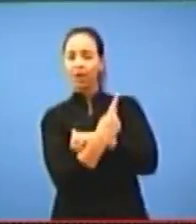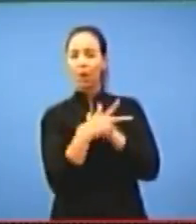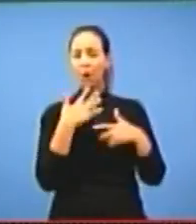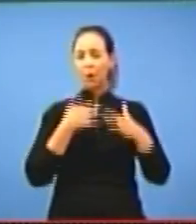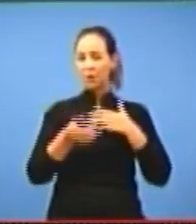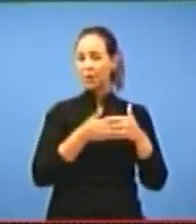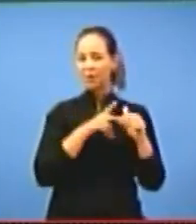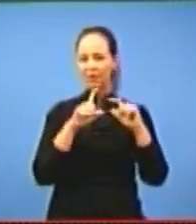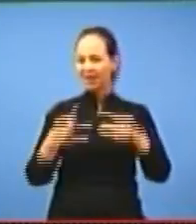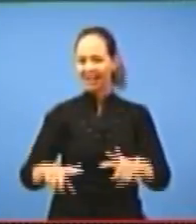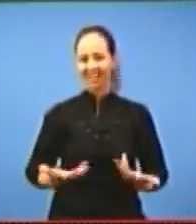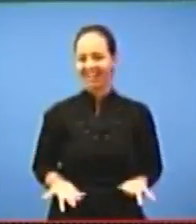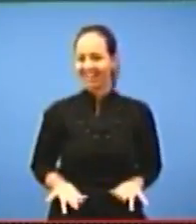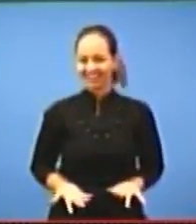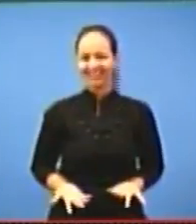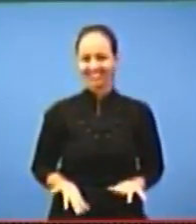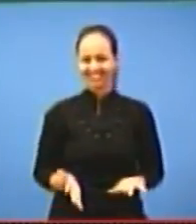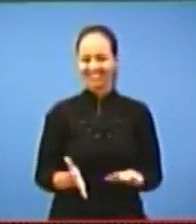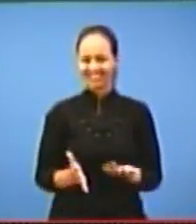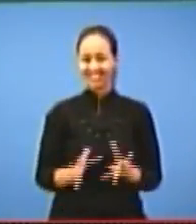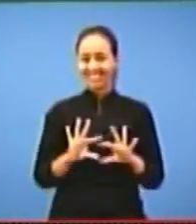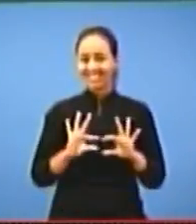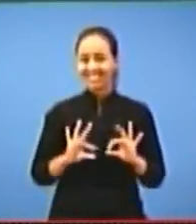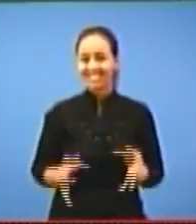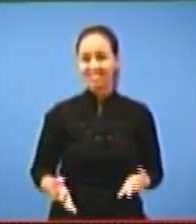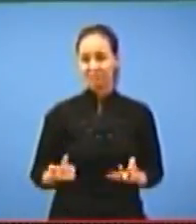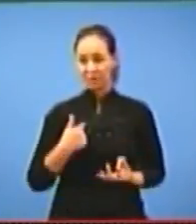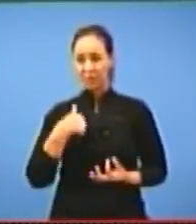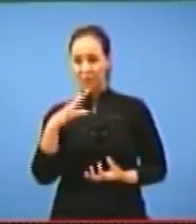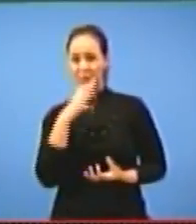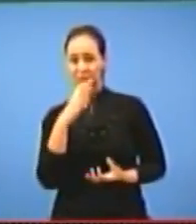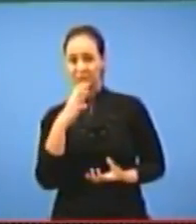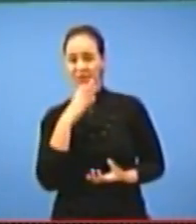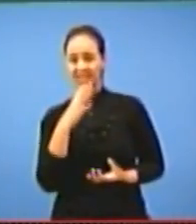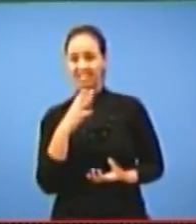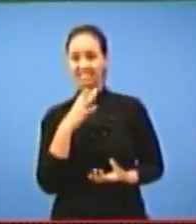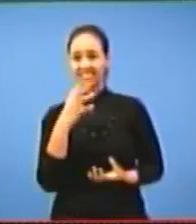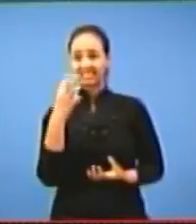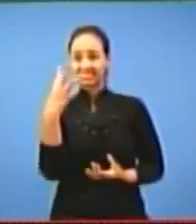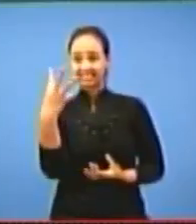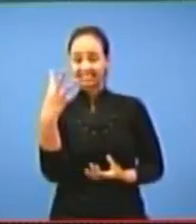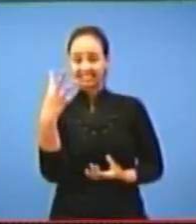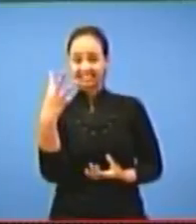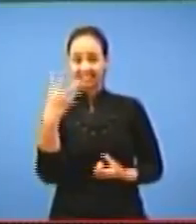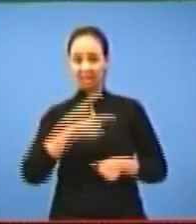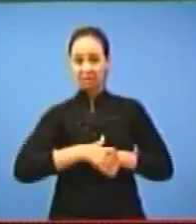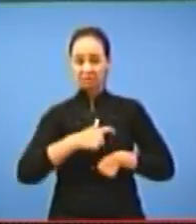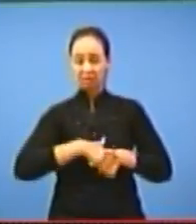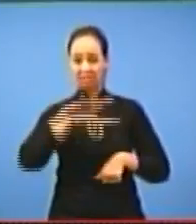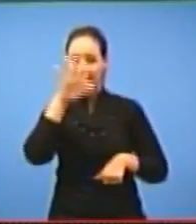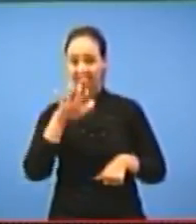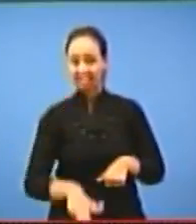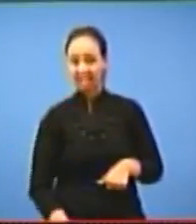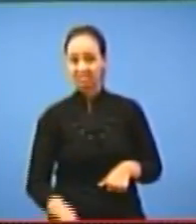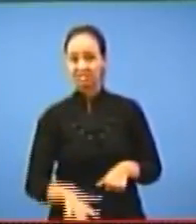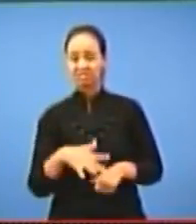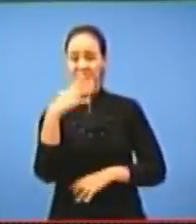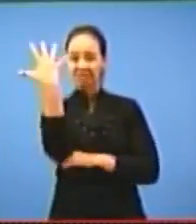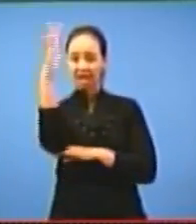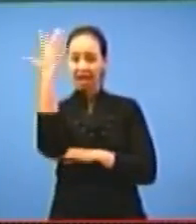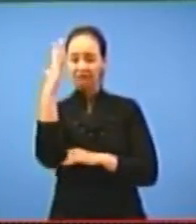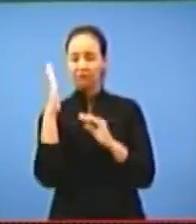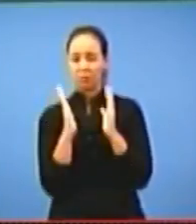prestado, de un cuarto prestado en la casa de un hermano, un grupo que se reúne 3 horas a las 3 de la tarde debajo de un